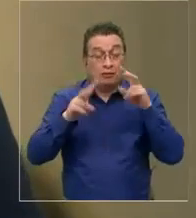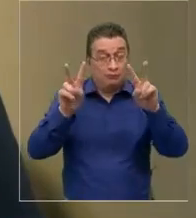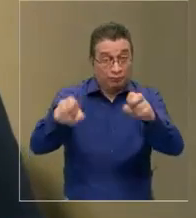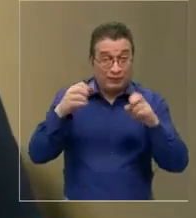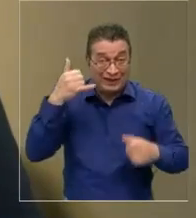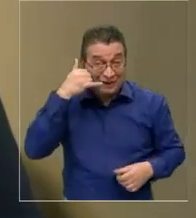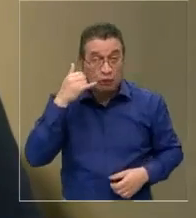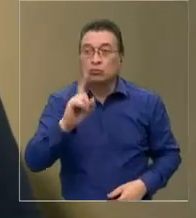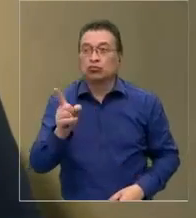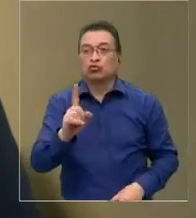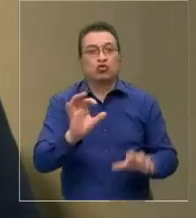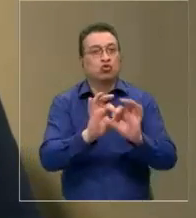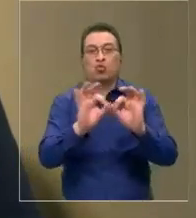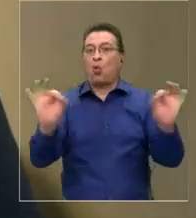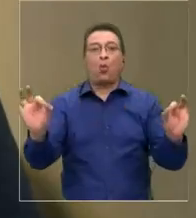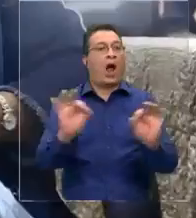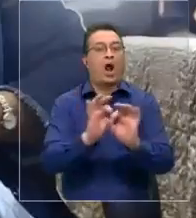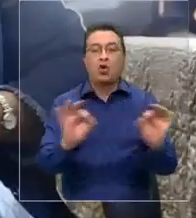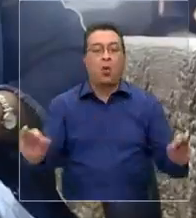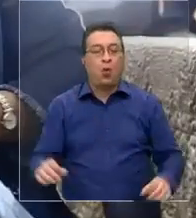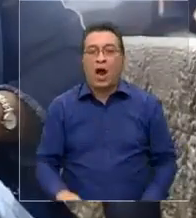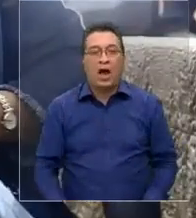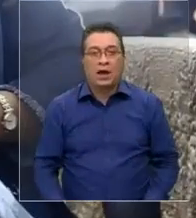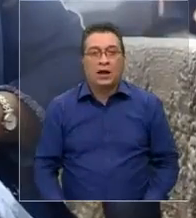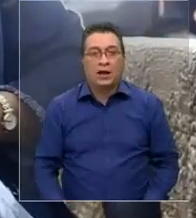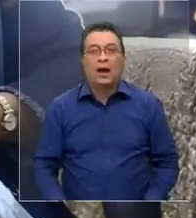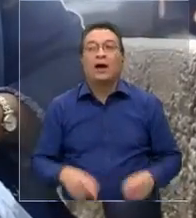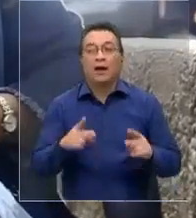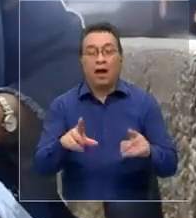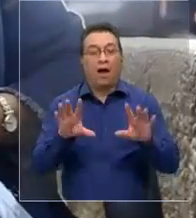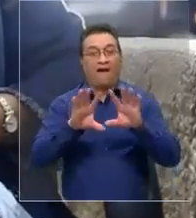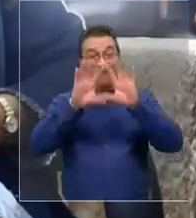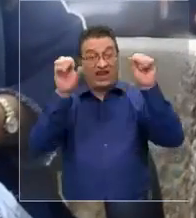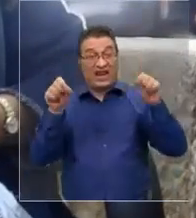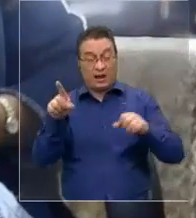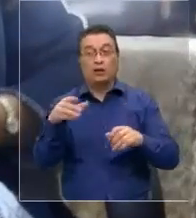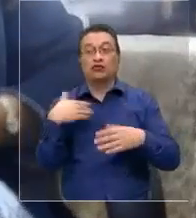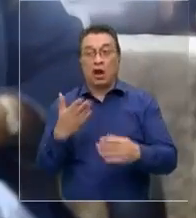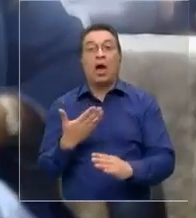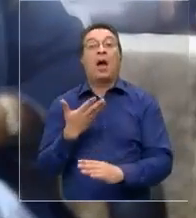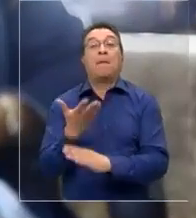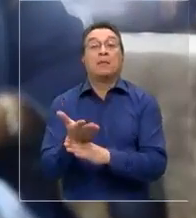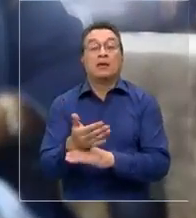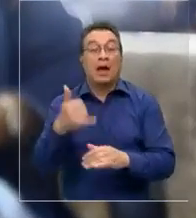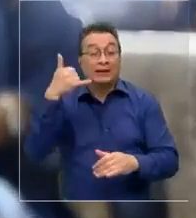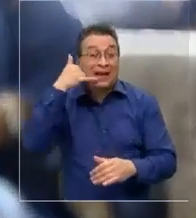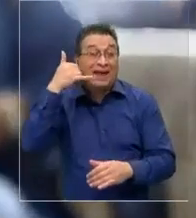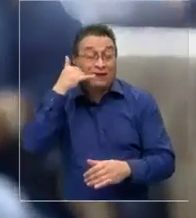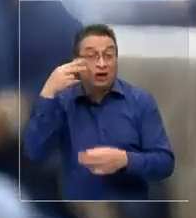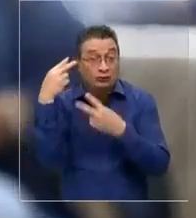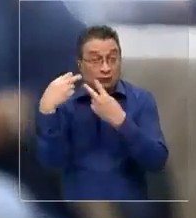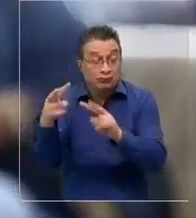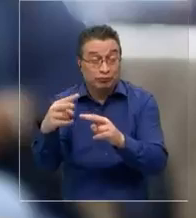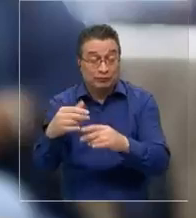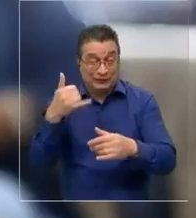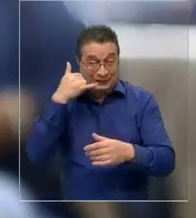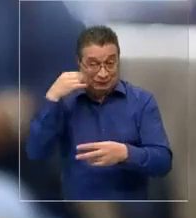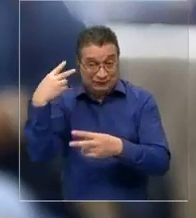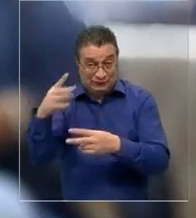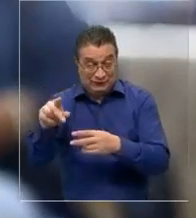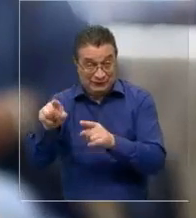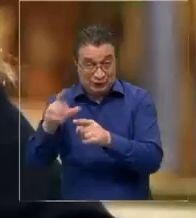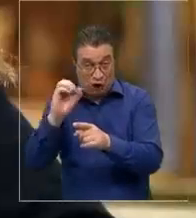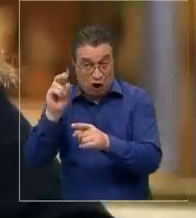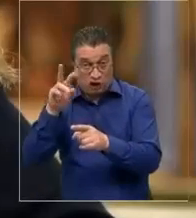Nunca. ¿Nunca? Nunca. ¿La fiscalía ha solicitado el tráfico de llamadas del teléfono corporativo que tenía